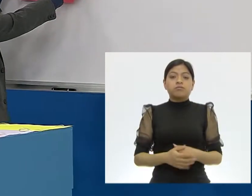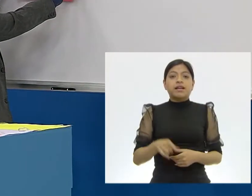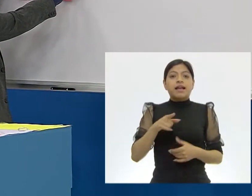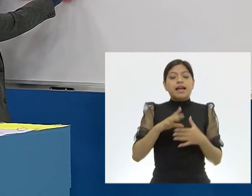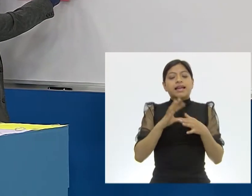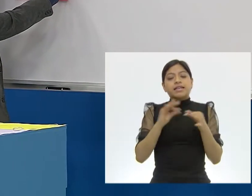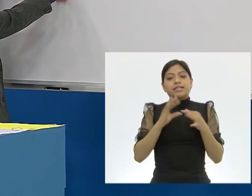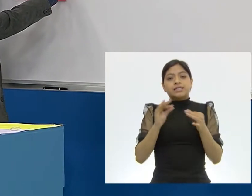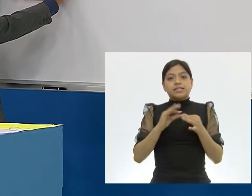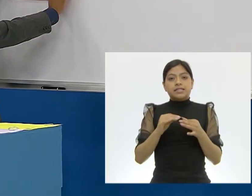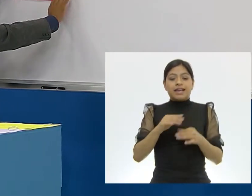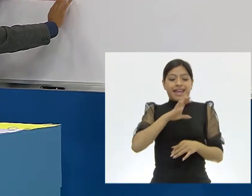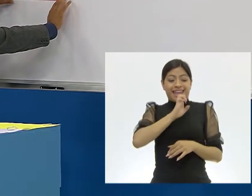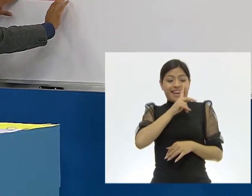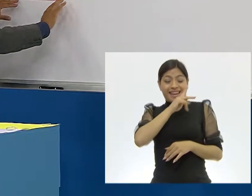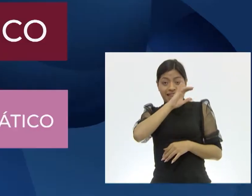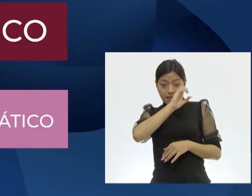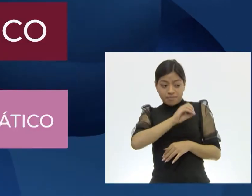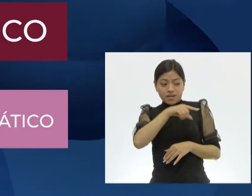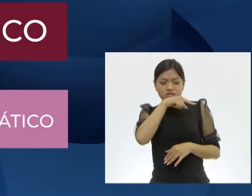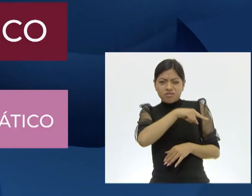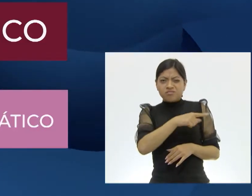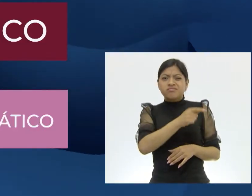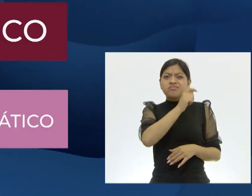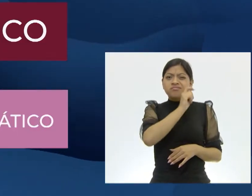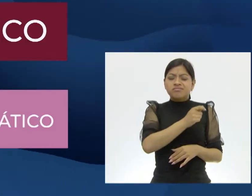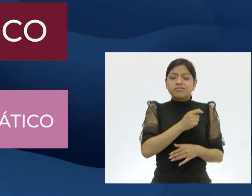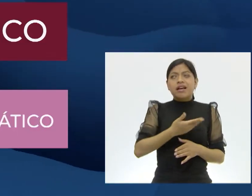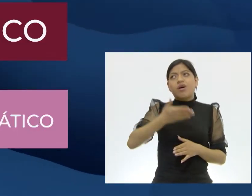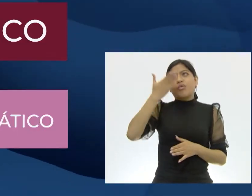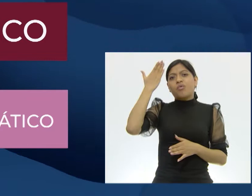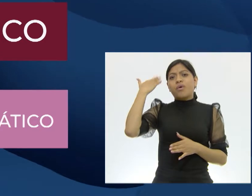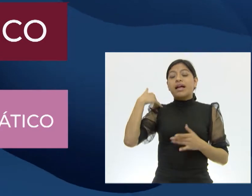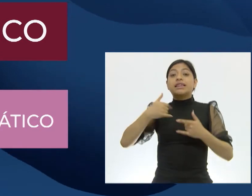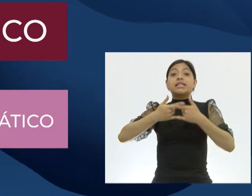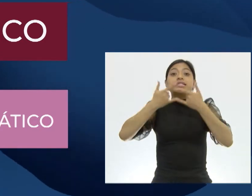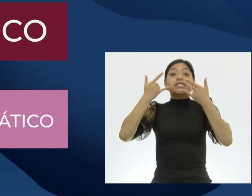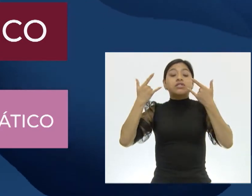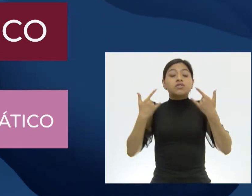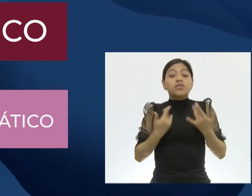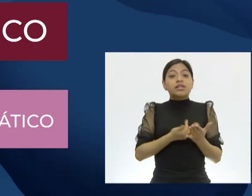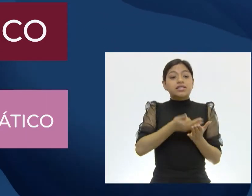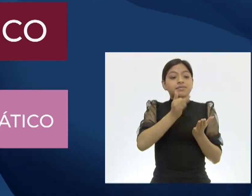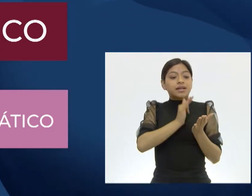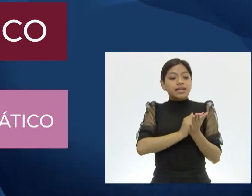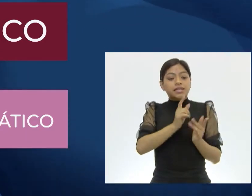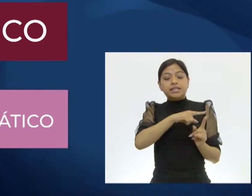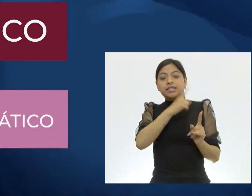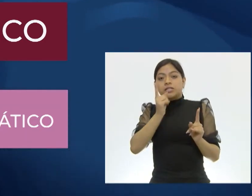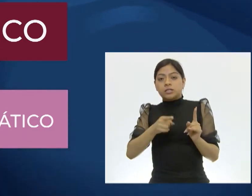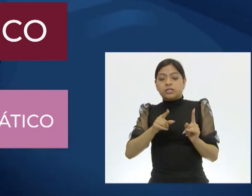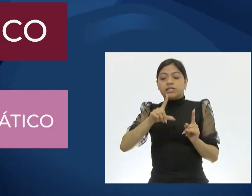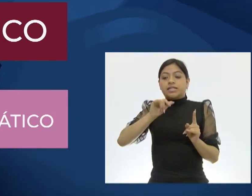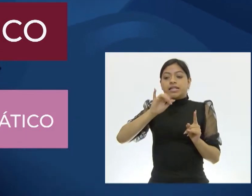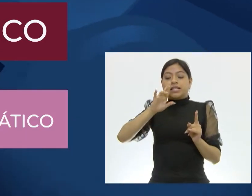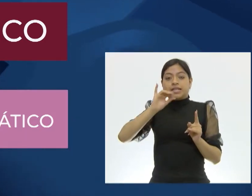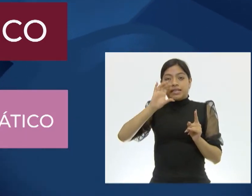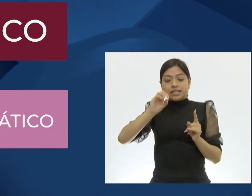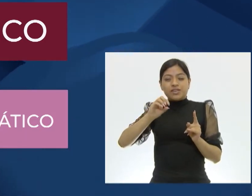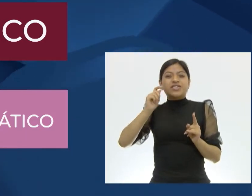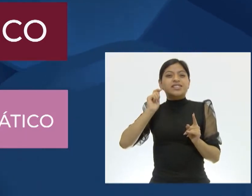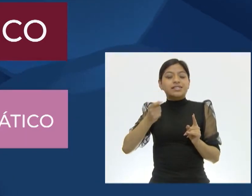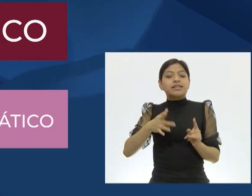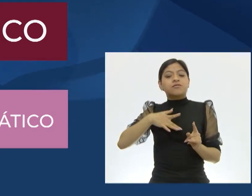de hazañas. ¿Sí? Exacto. El género lírico nos habla acerca de la poesía, ¿sí? Y por